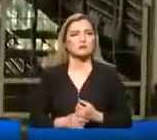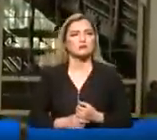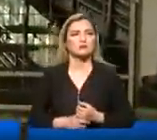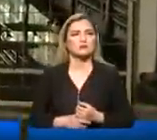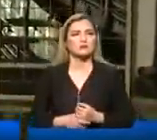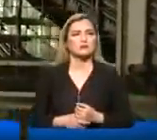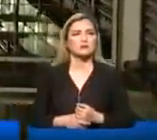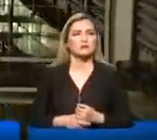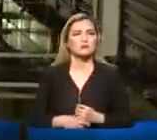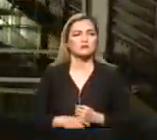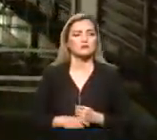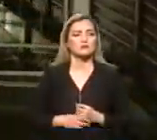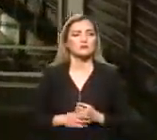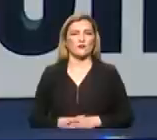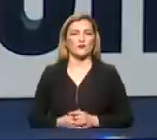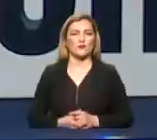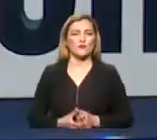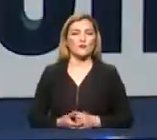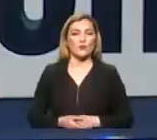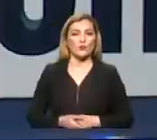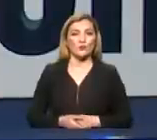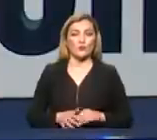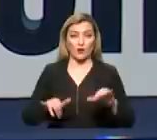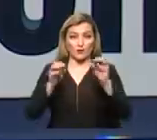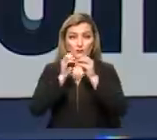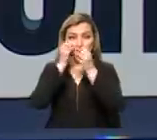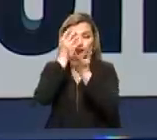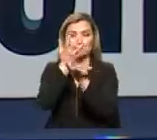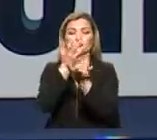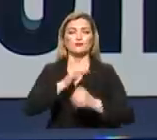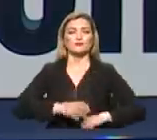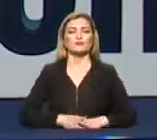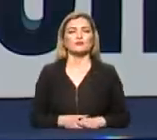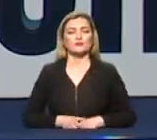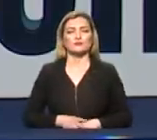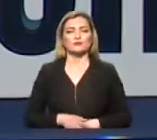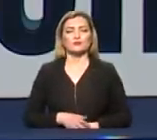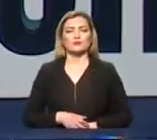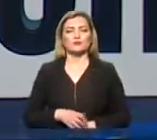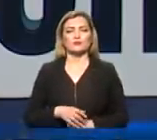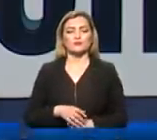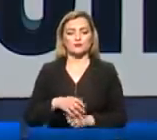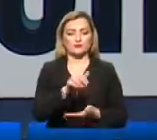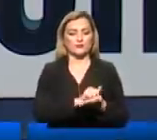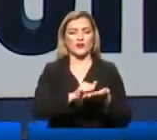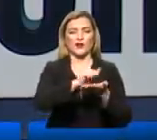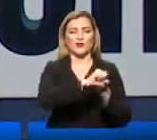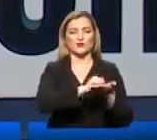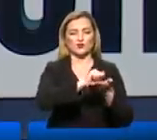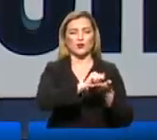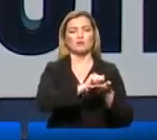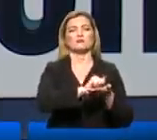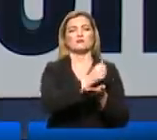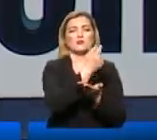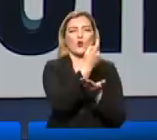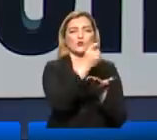cerrado. En Quito, Paul Coello, 24 horas. Seguimos con más información. 11 de 15 cantones en Azuay adoptaron el